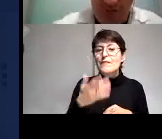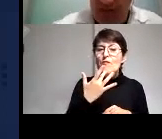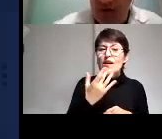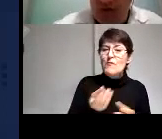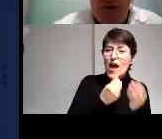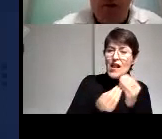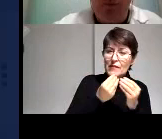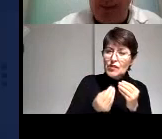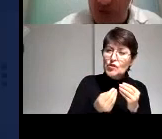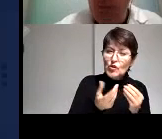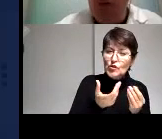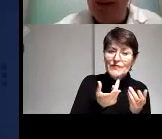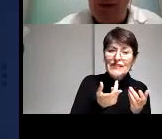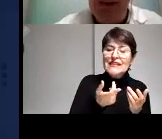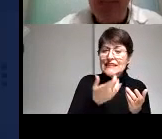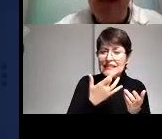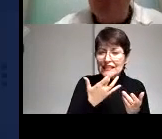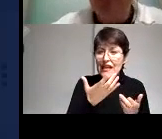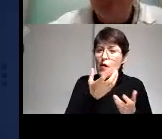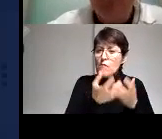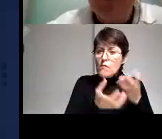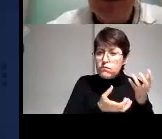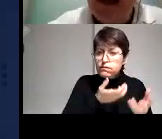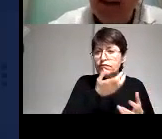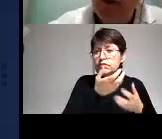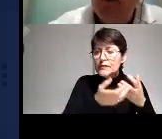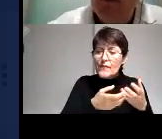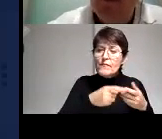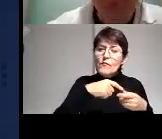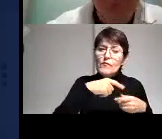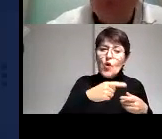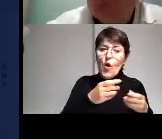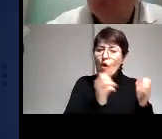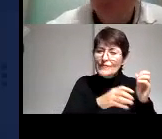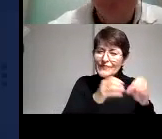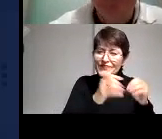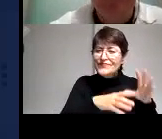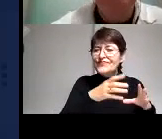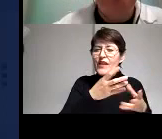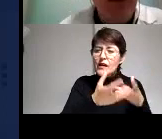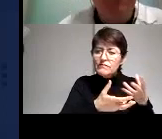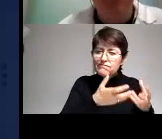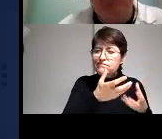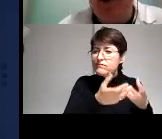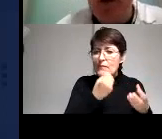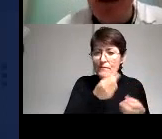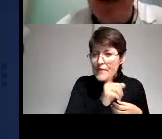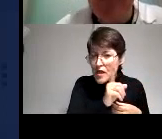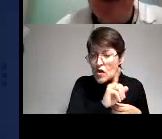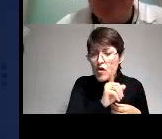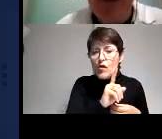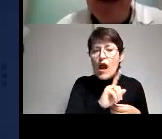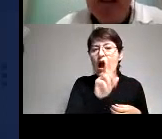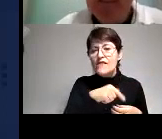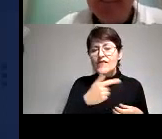los manipulamos, los metabolizamos de alguna manera y hacemos que su absorción sea mucho más sencilla, pero también que suponga una sobrecarga